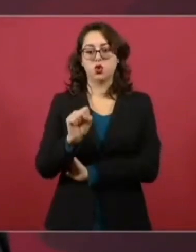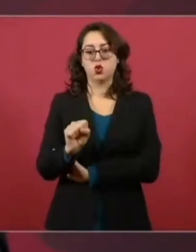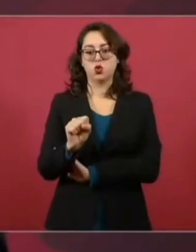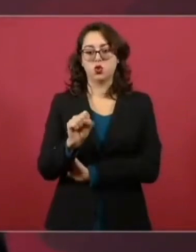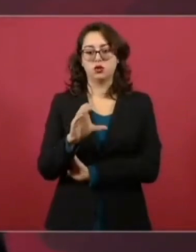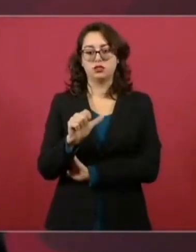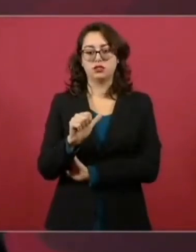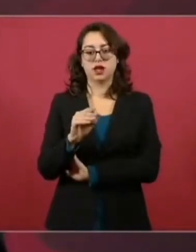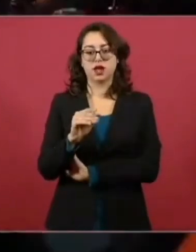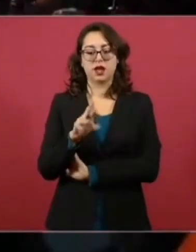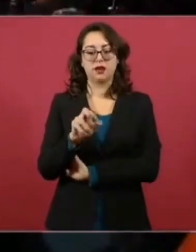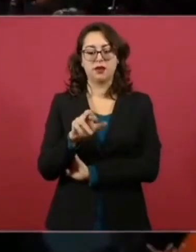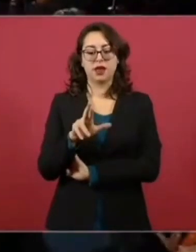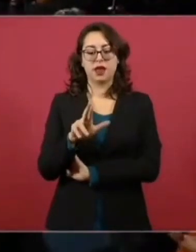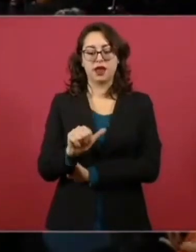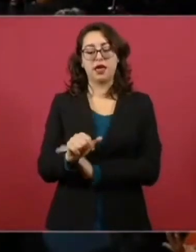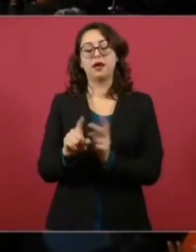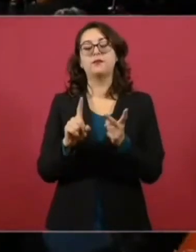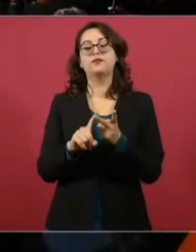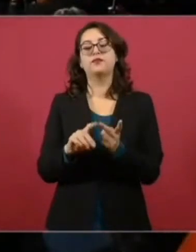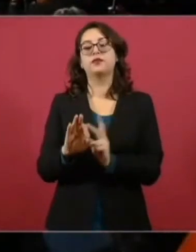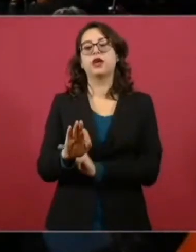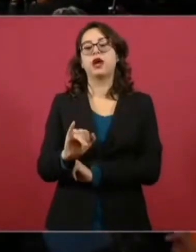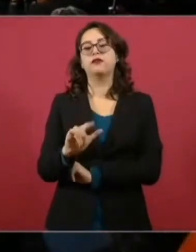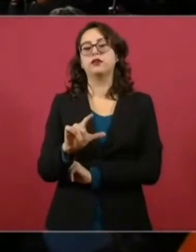Filomeno Mata,